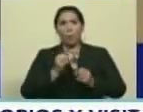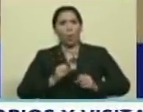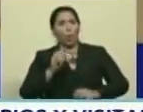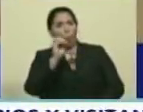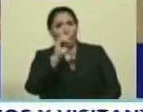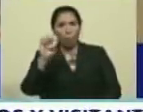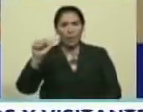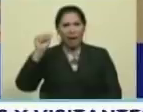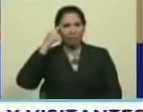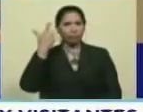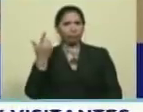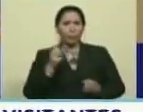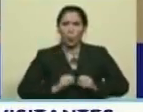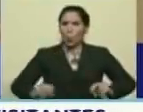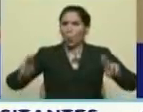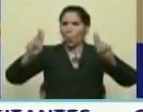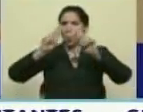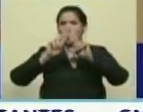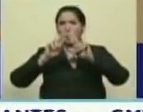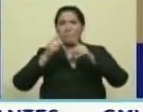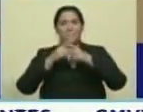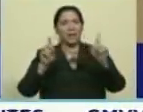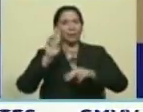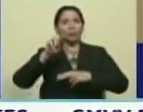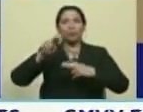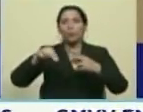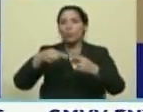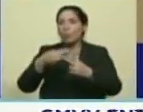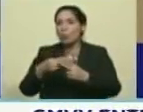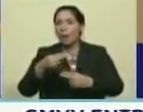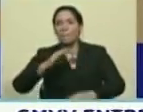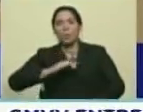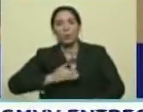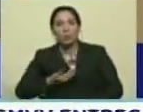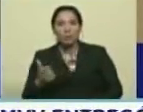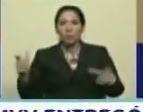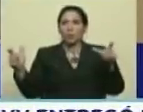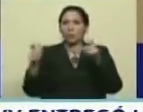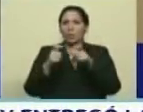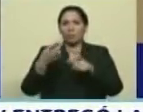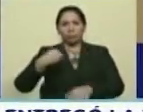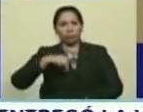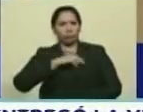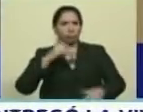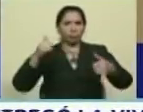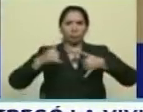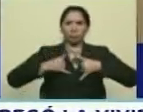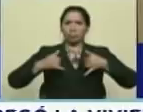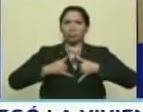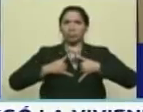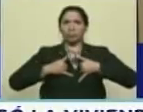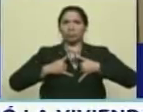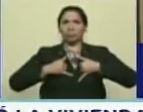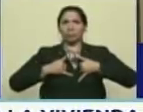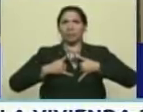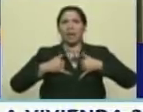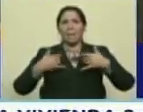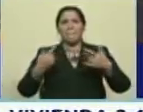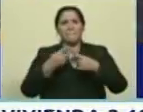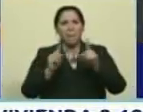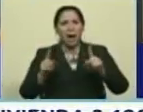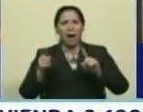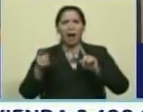ONU, pero nunca pudimos reunirnos nosotros mismos para analizar temas que enfrentaban